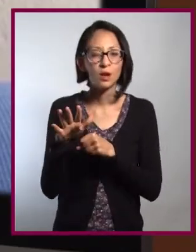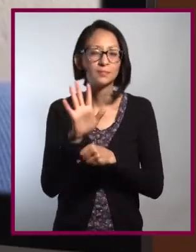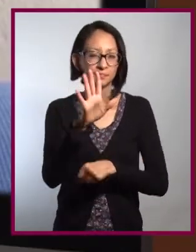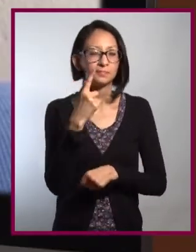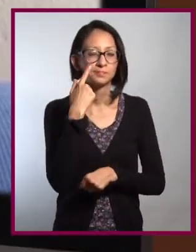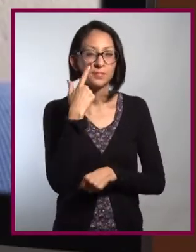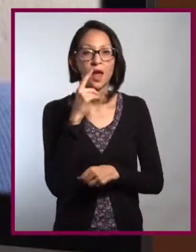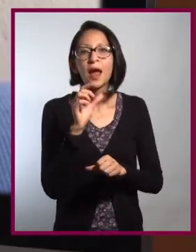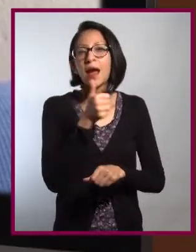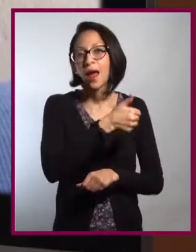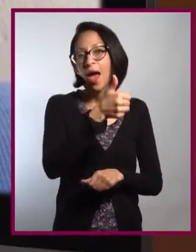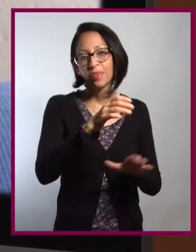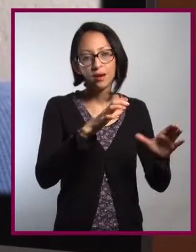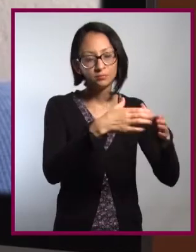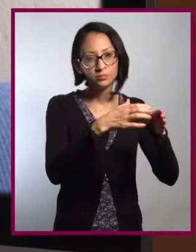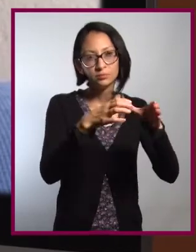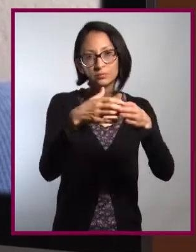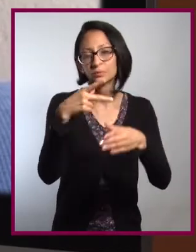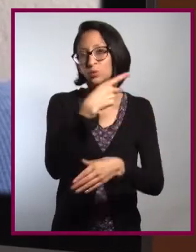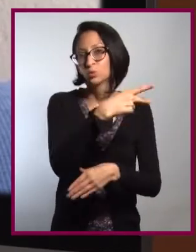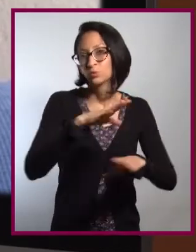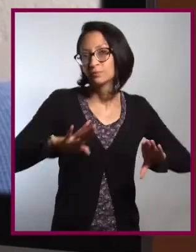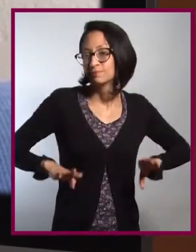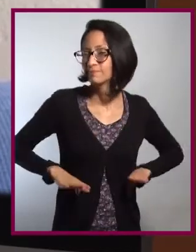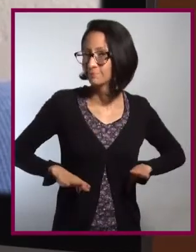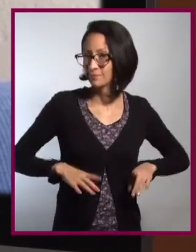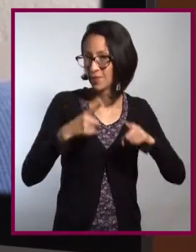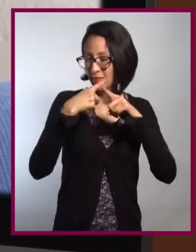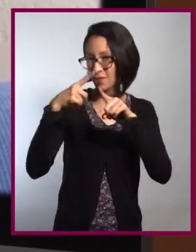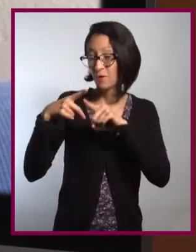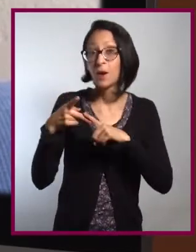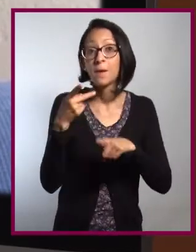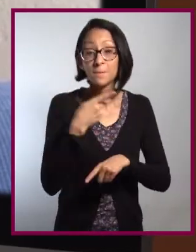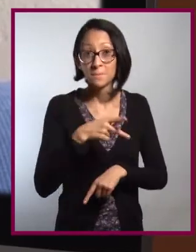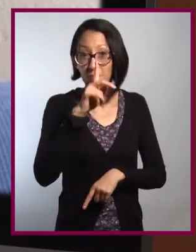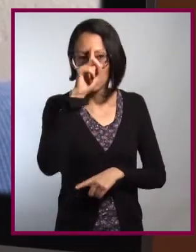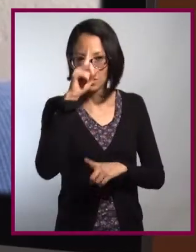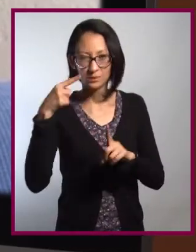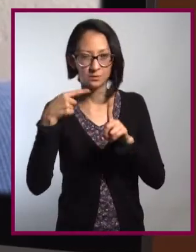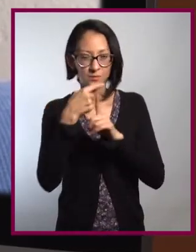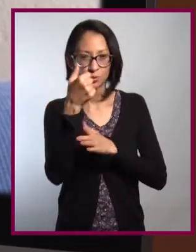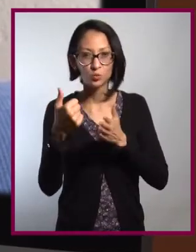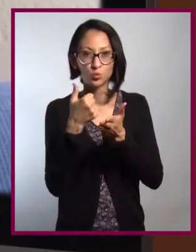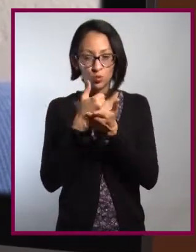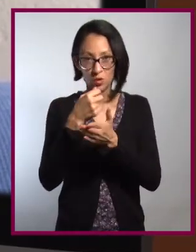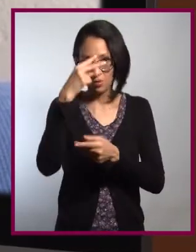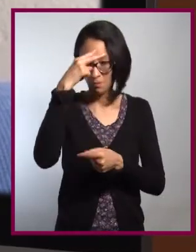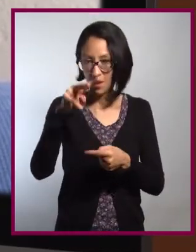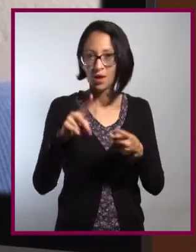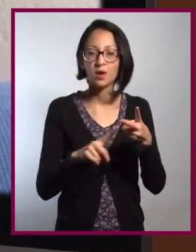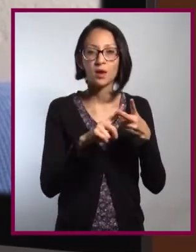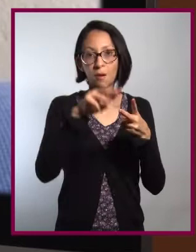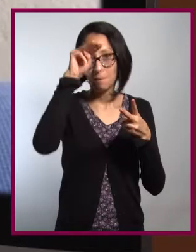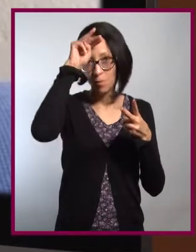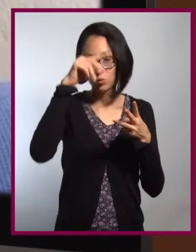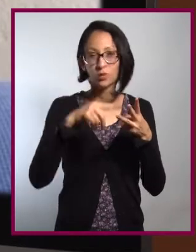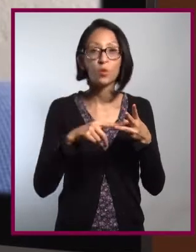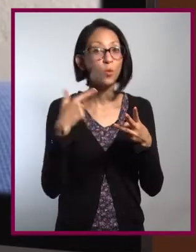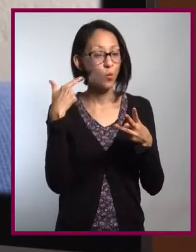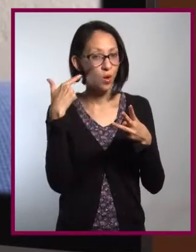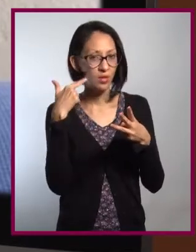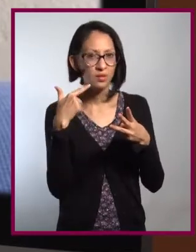tiene circunstancias muy particulares, pero hablando muy específicamente de Ciudad de México, Monterrey y Guadalajara, en realidad